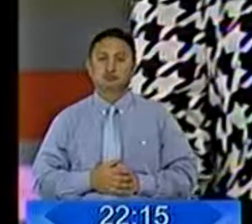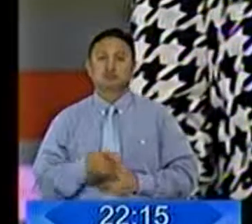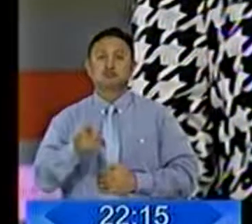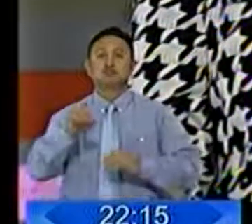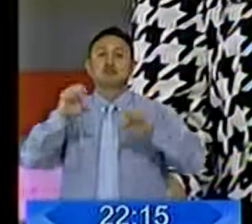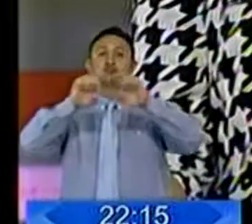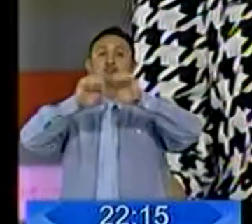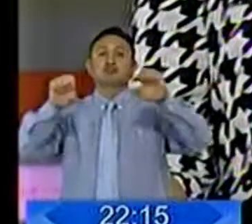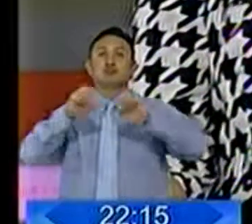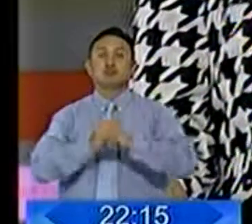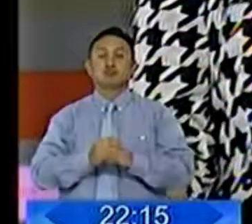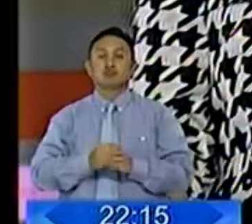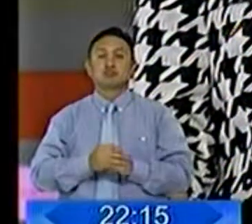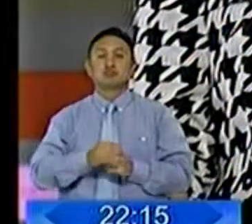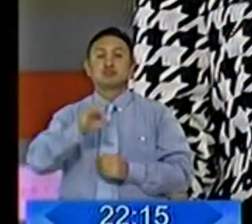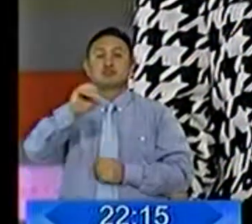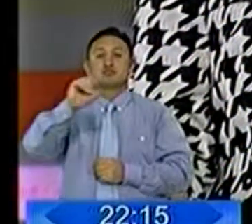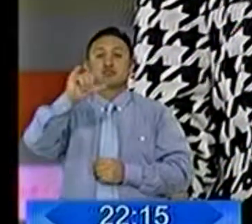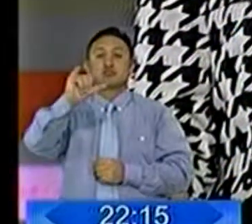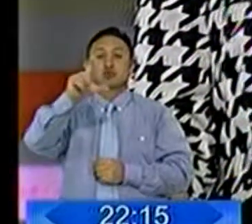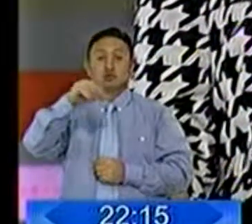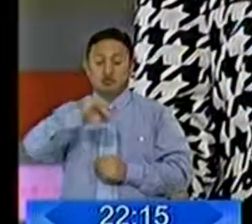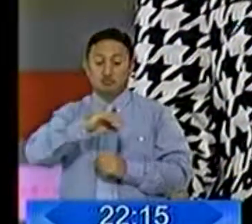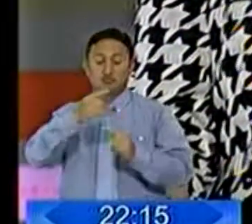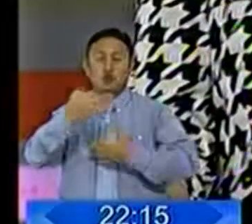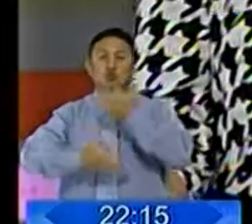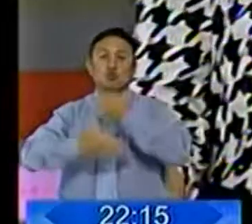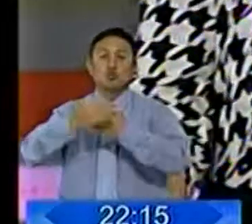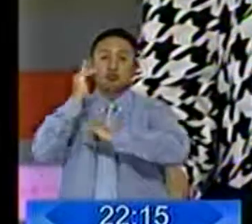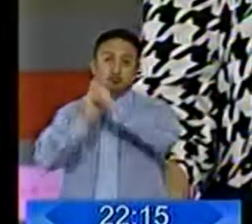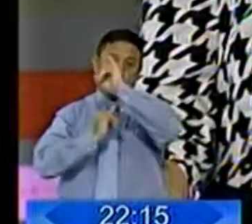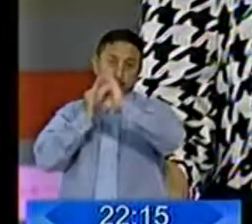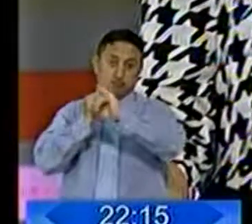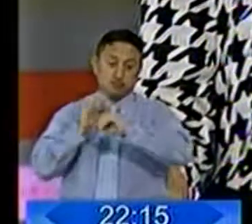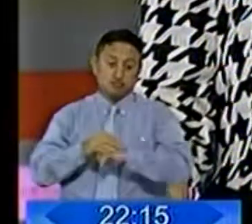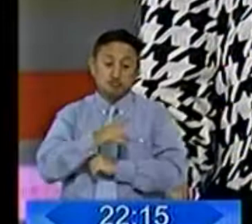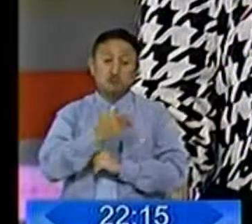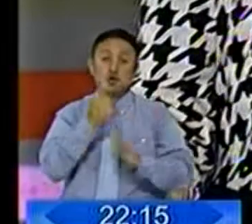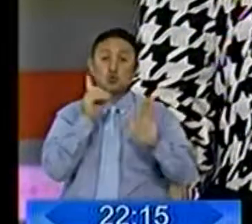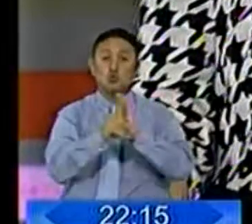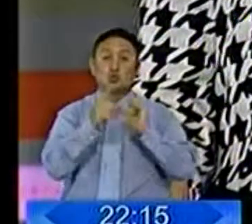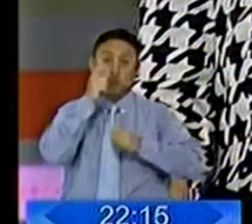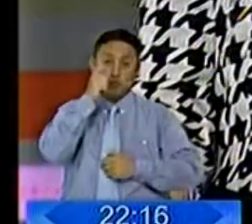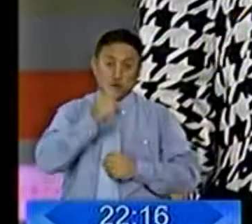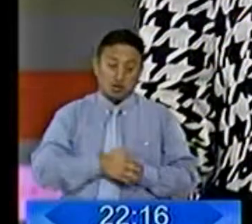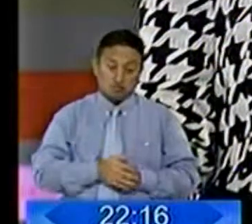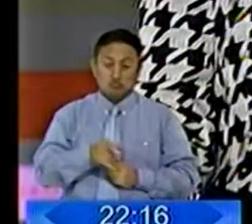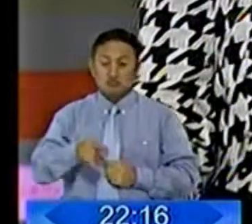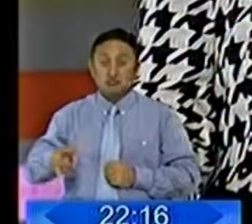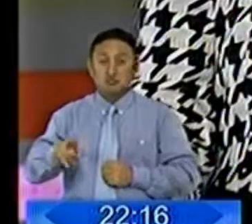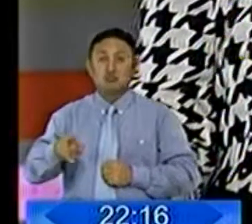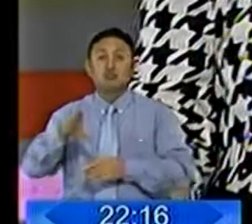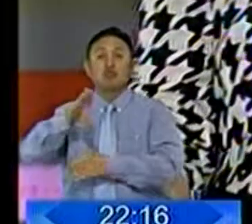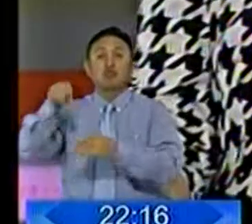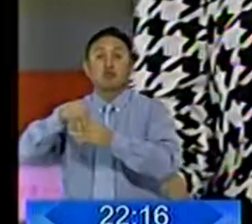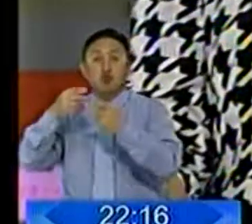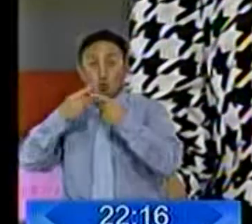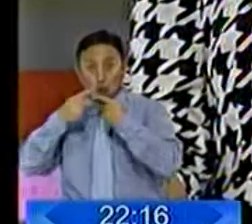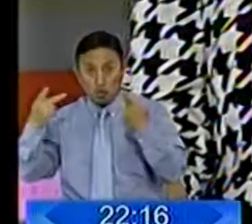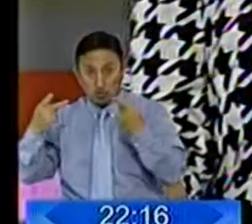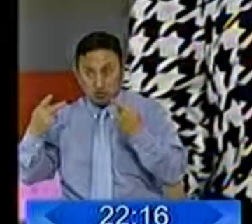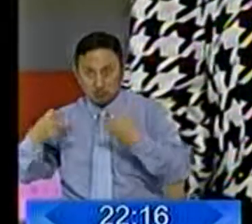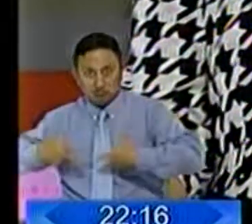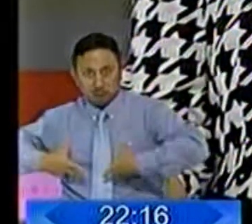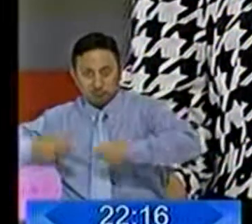La empresa Gente Oil respondió con un arbitraje internacional a la acusación de la Fiscalía General por el supuesto delito de peculado en la suscripción del